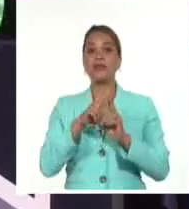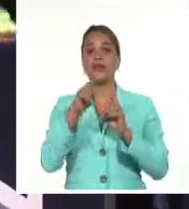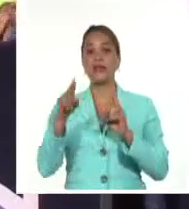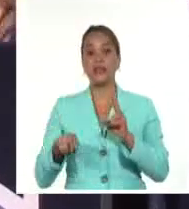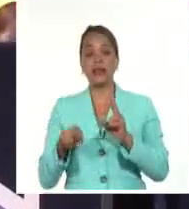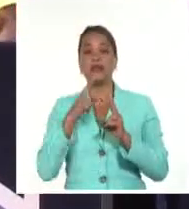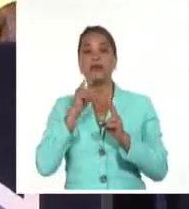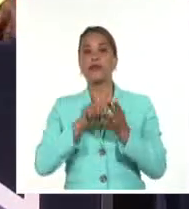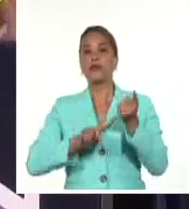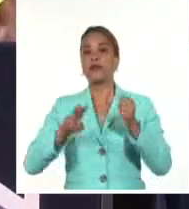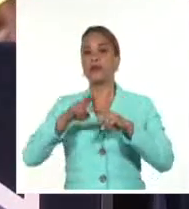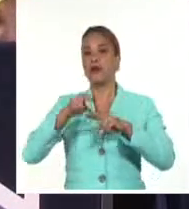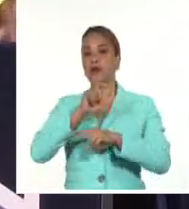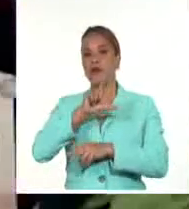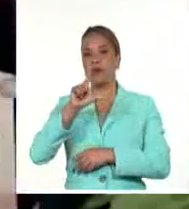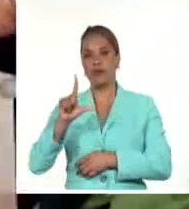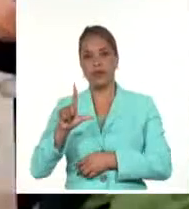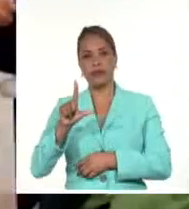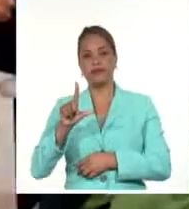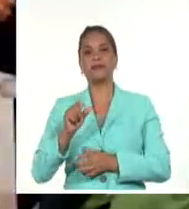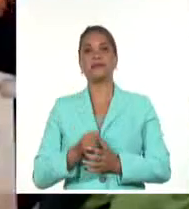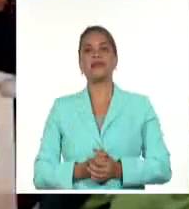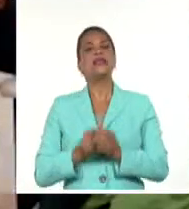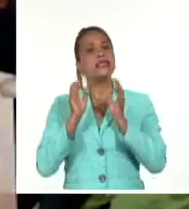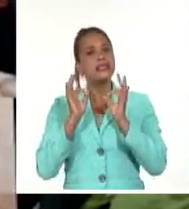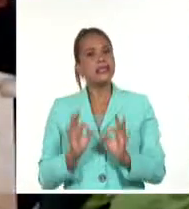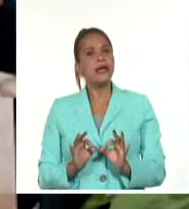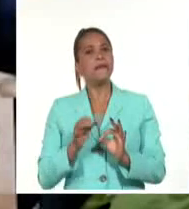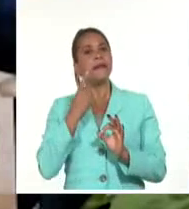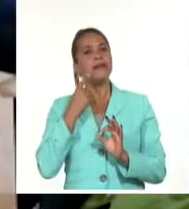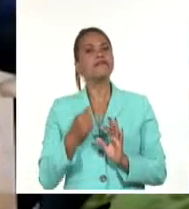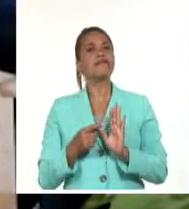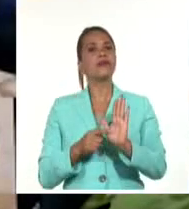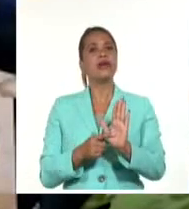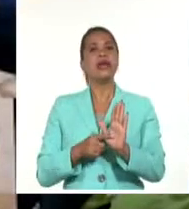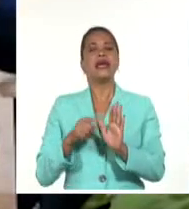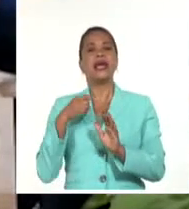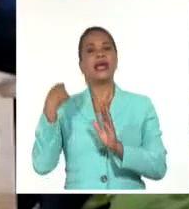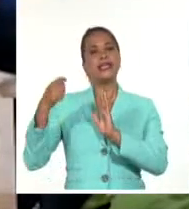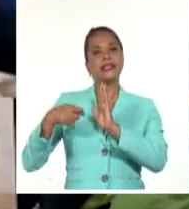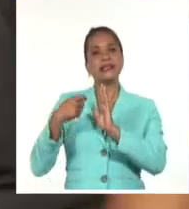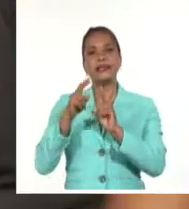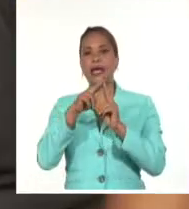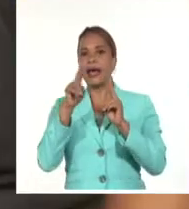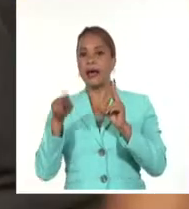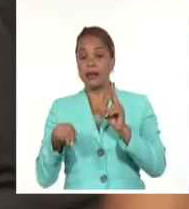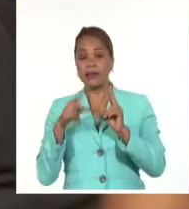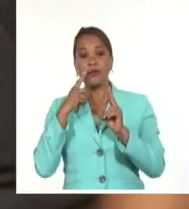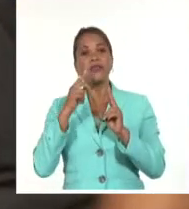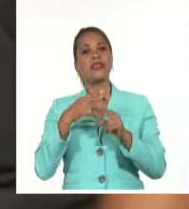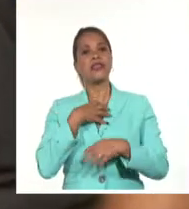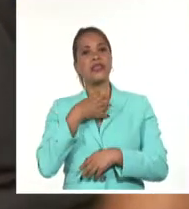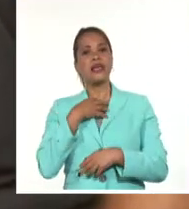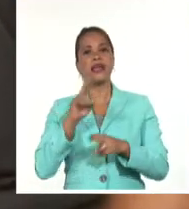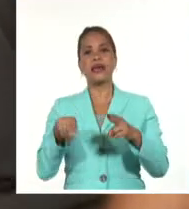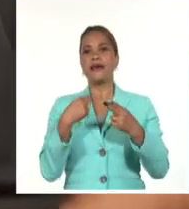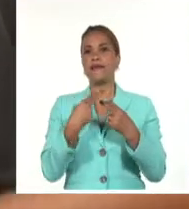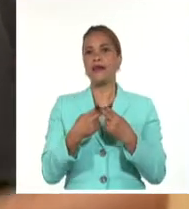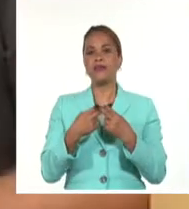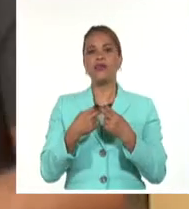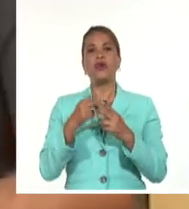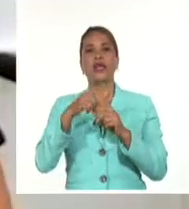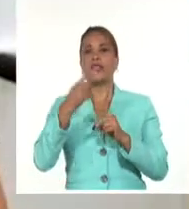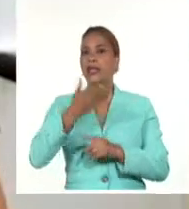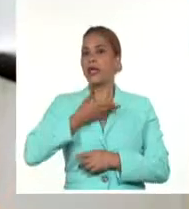de holguín además de las siempre esperadas puestas en escena el popular certamen cuenta con un evento teórico talleres